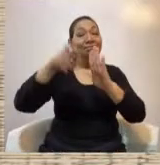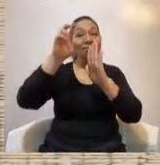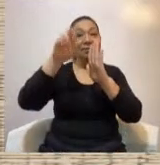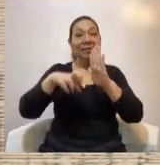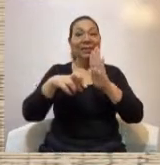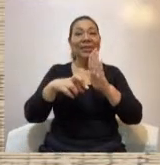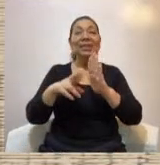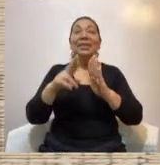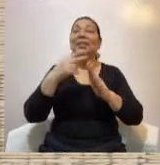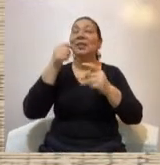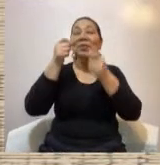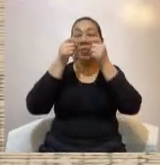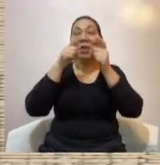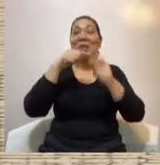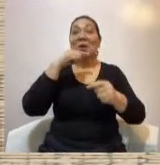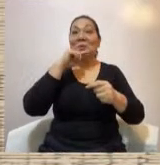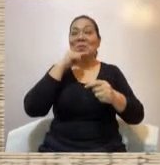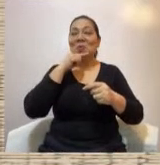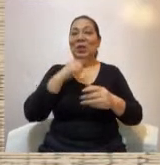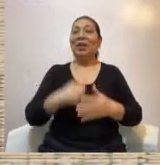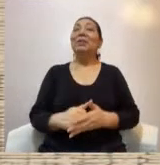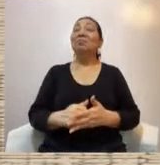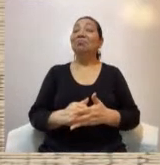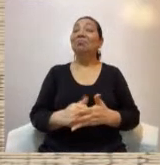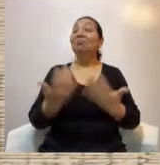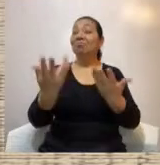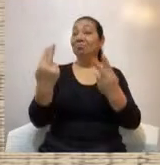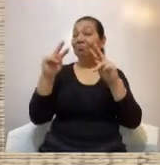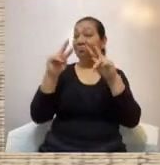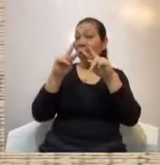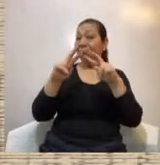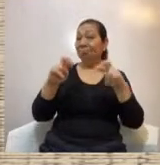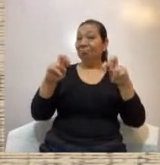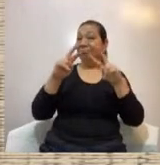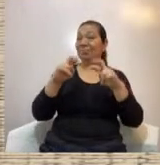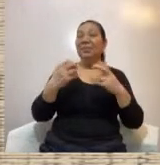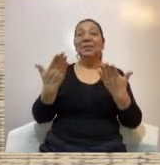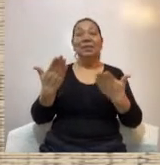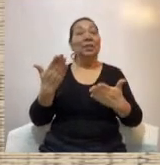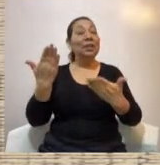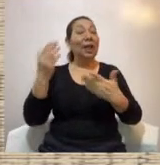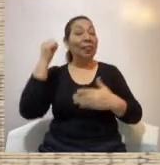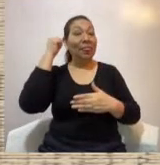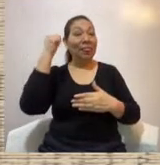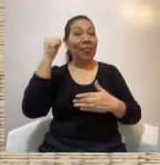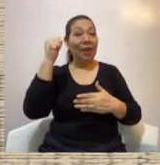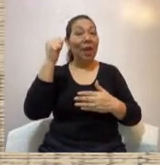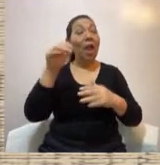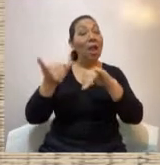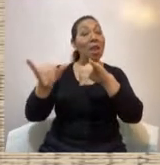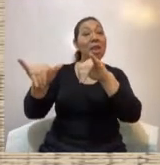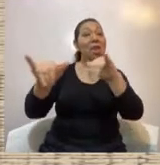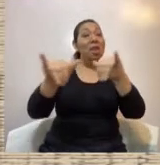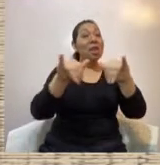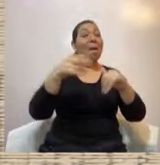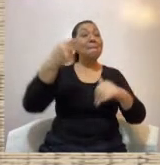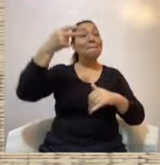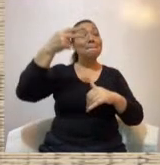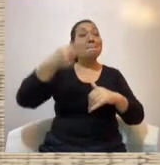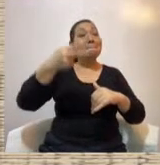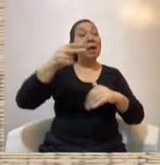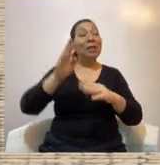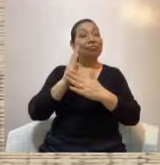Seguimos con el programa Richari Warmi. La sentencia que estamos analizando es sobre el derecho a la igualdad